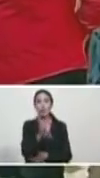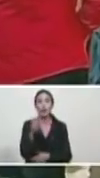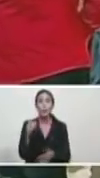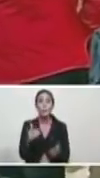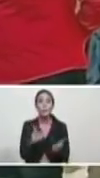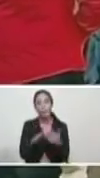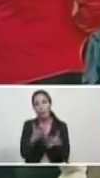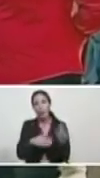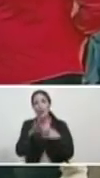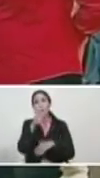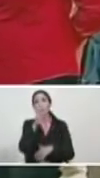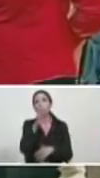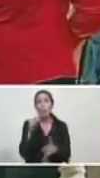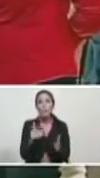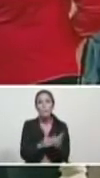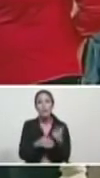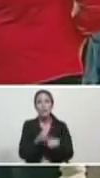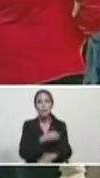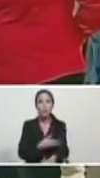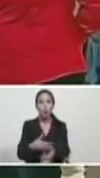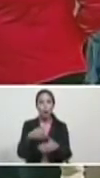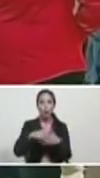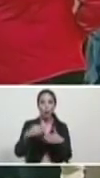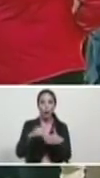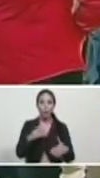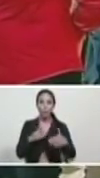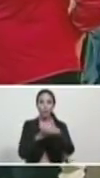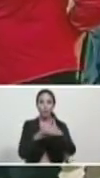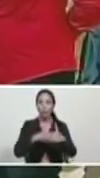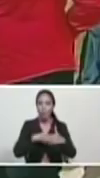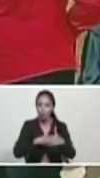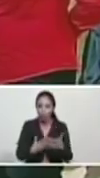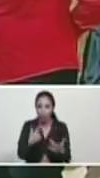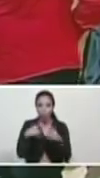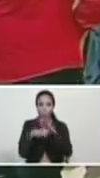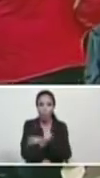5.000 millones de dólares para comprar medicinas en el mundo. Anótenlo ahí,